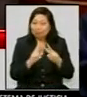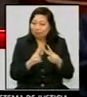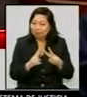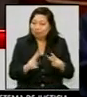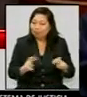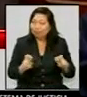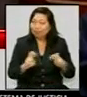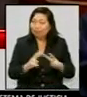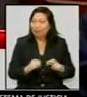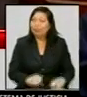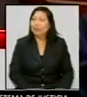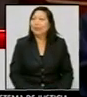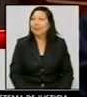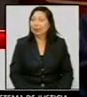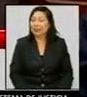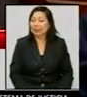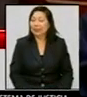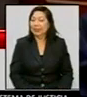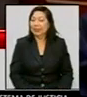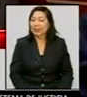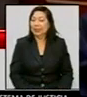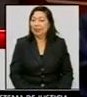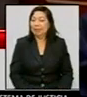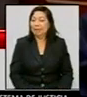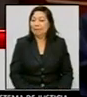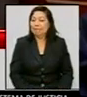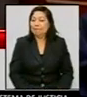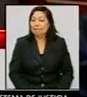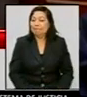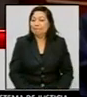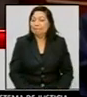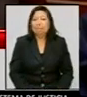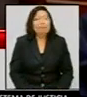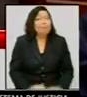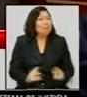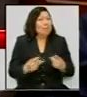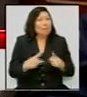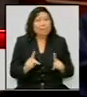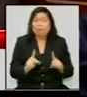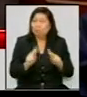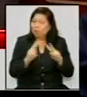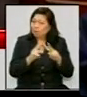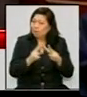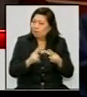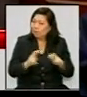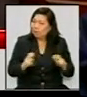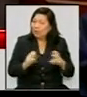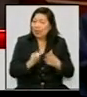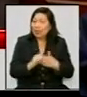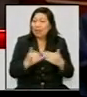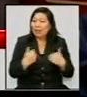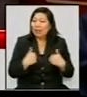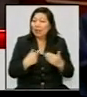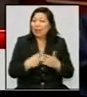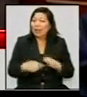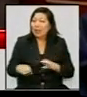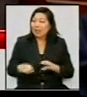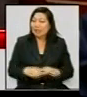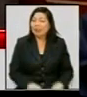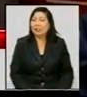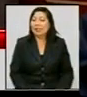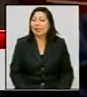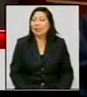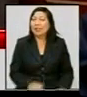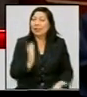investigaciones. Tiempo adicional. No permite las investigaciones que se tienen que hacer, no permite que